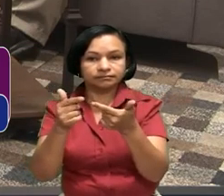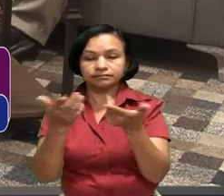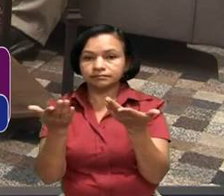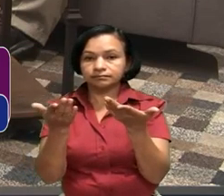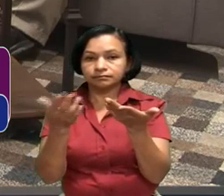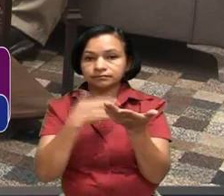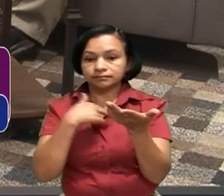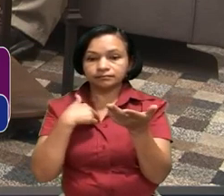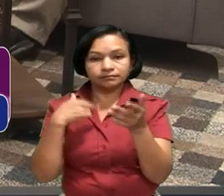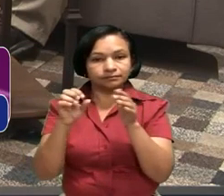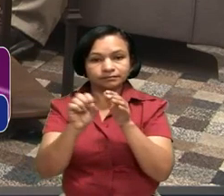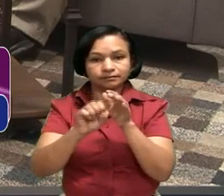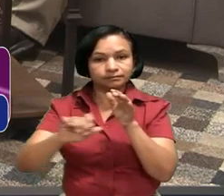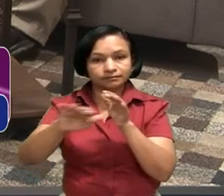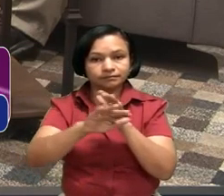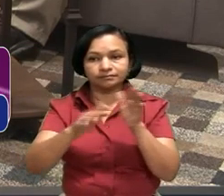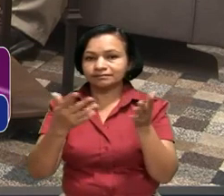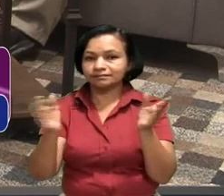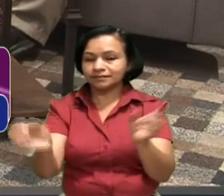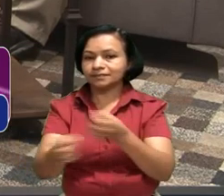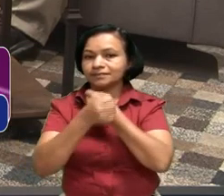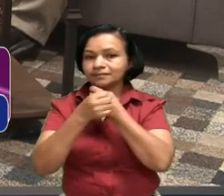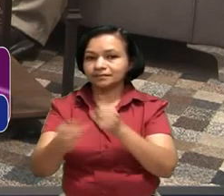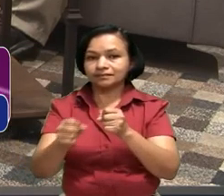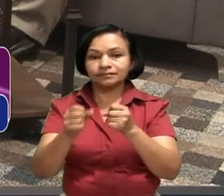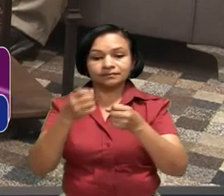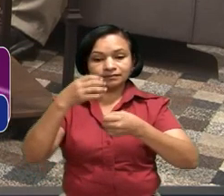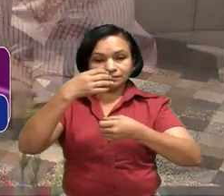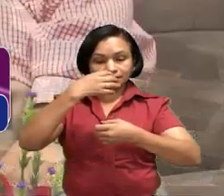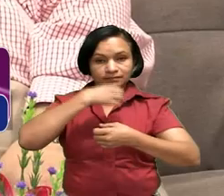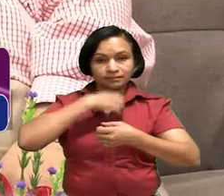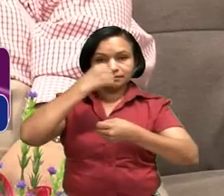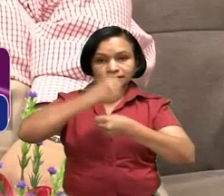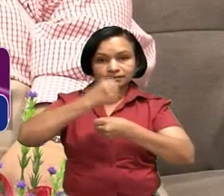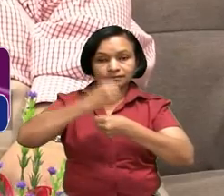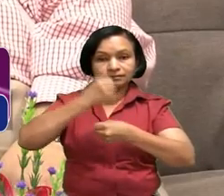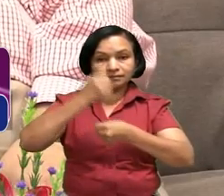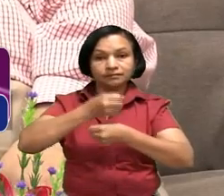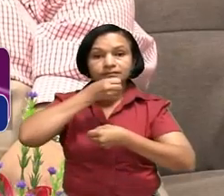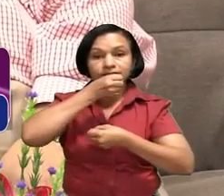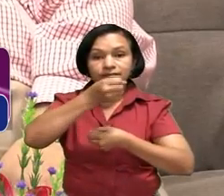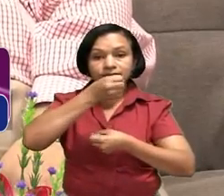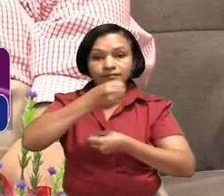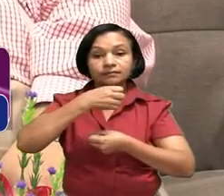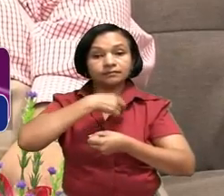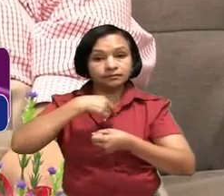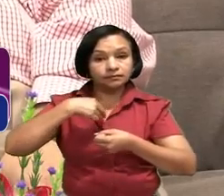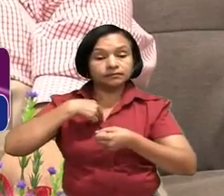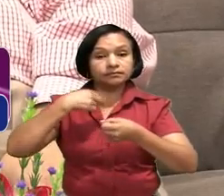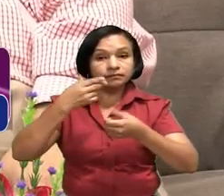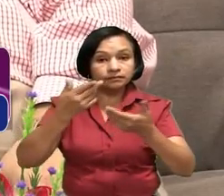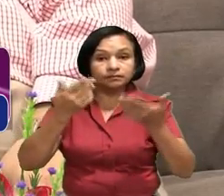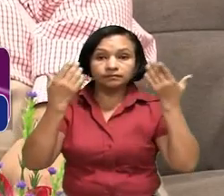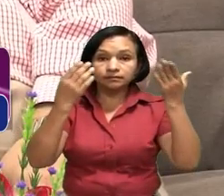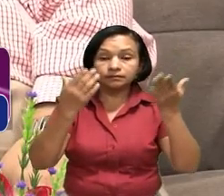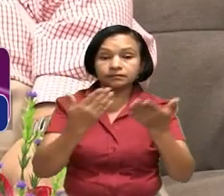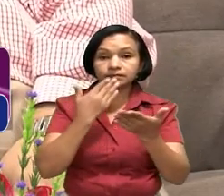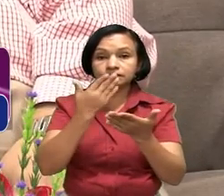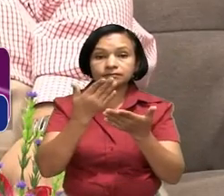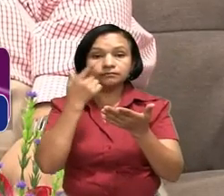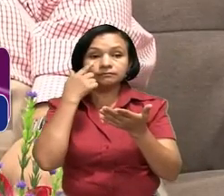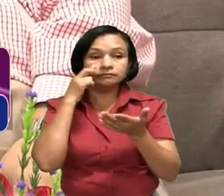una sociedad y nosotros los periodistas somos arquitectos somos constructores además de termómetro de la